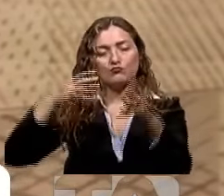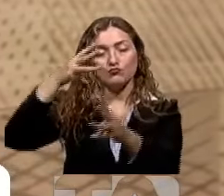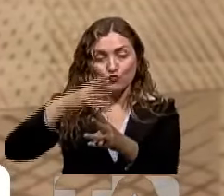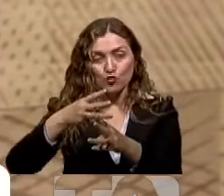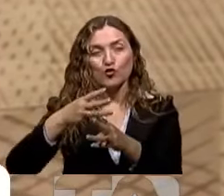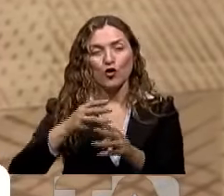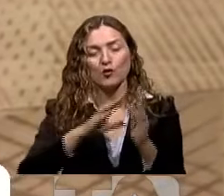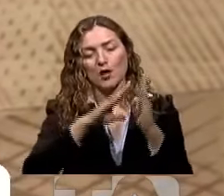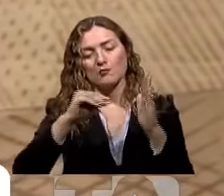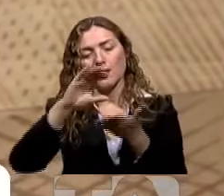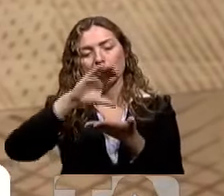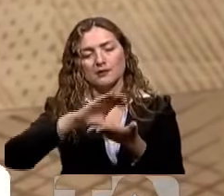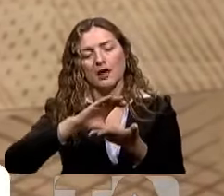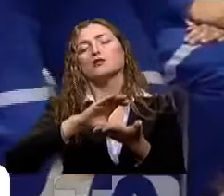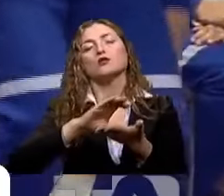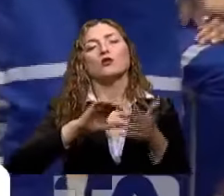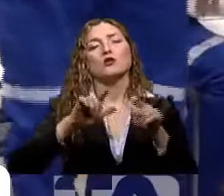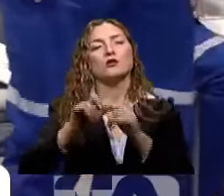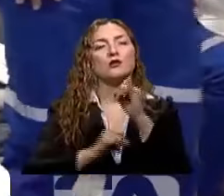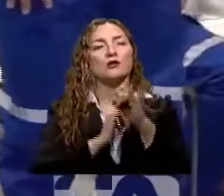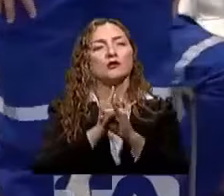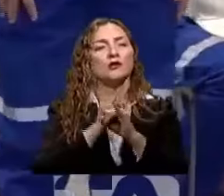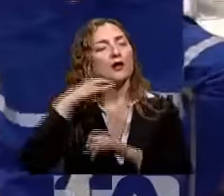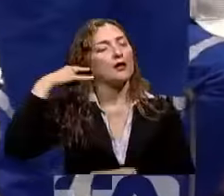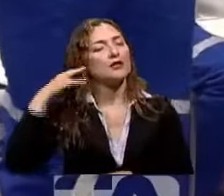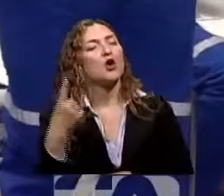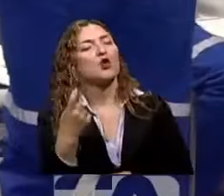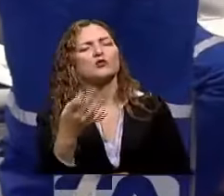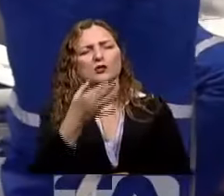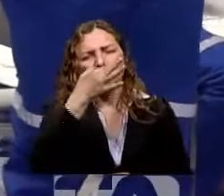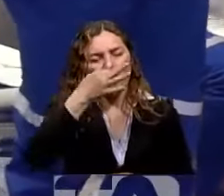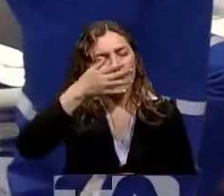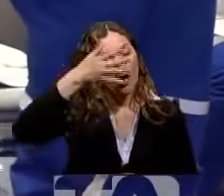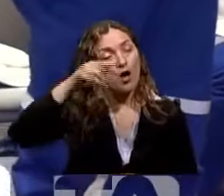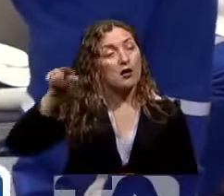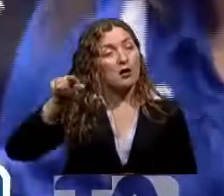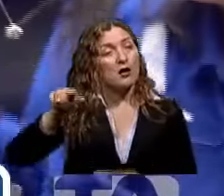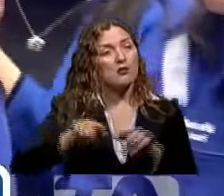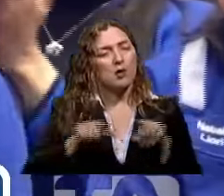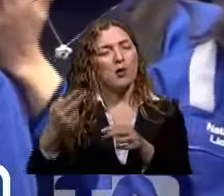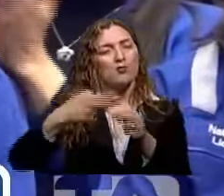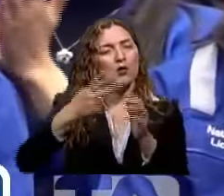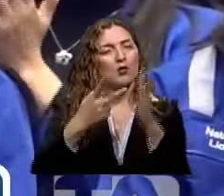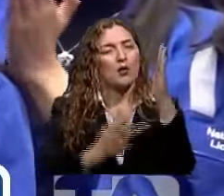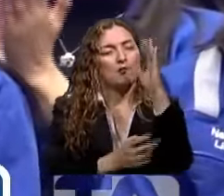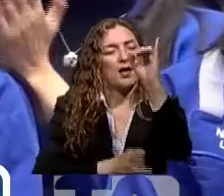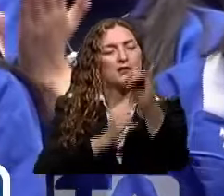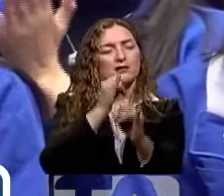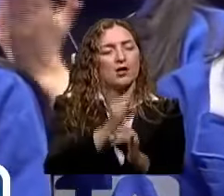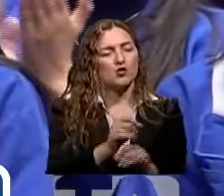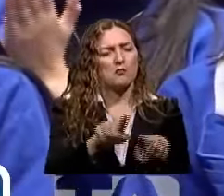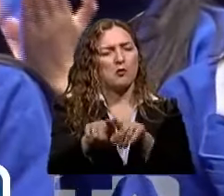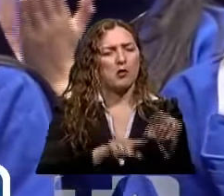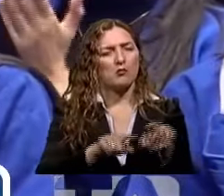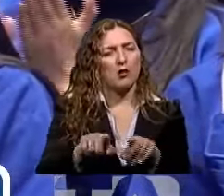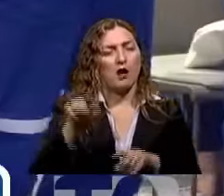hay una réplica del Centro Espacial Internacional. Se trata de 11 niñas de la Amazonía ecuatoriana, quienes fueron las ganadoras del programa internacional Ella